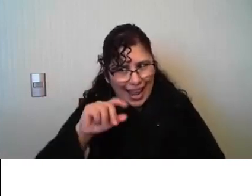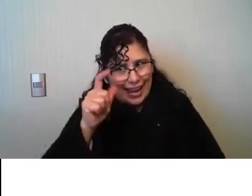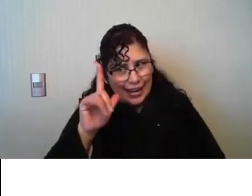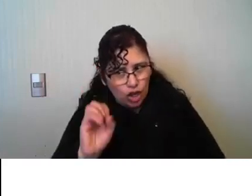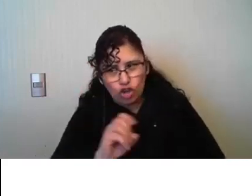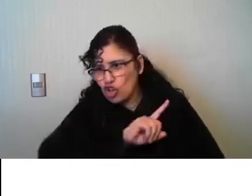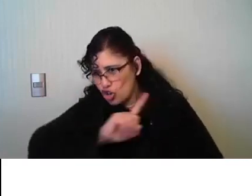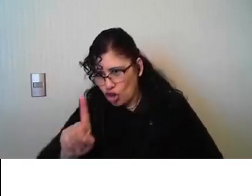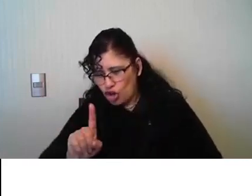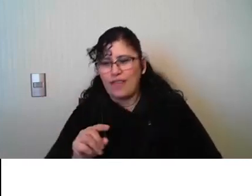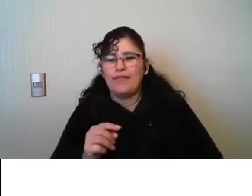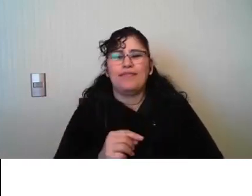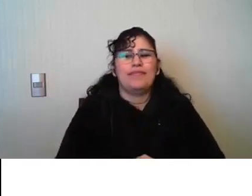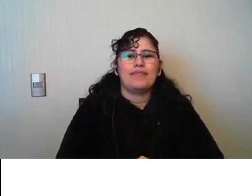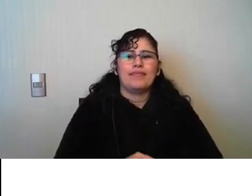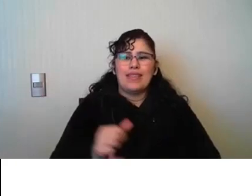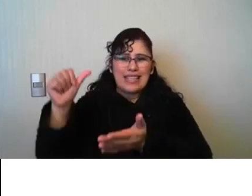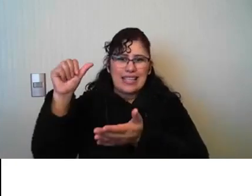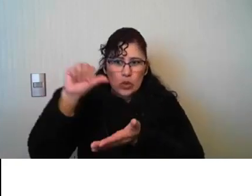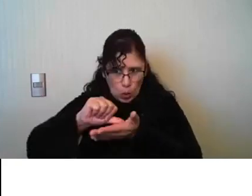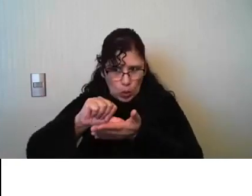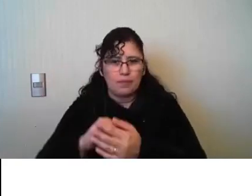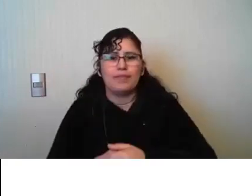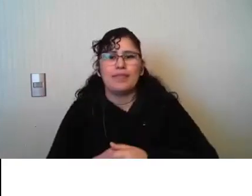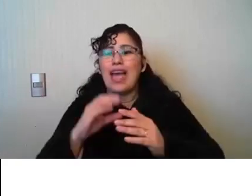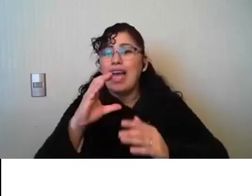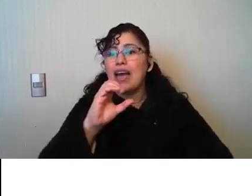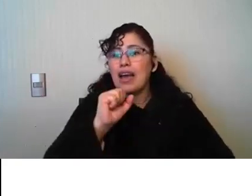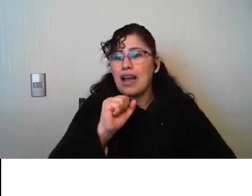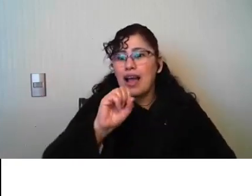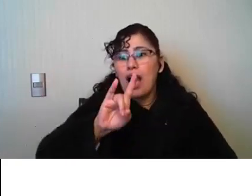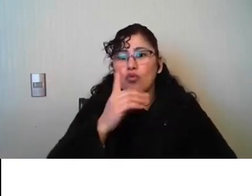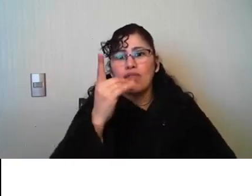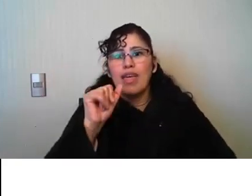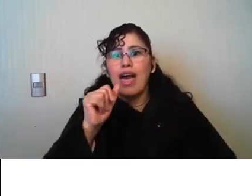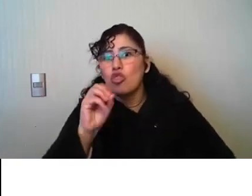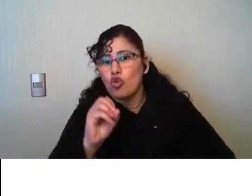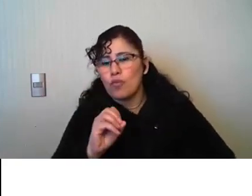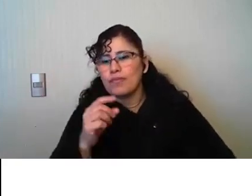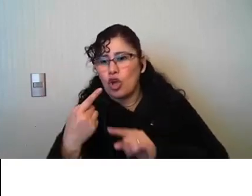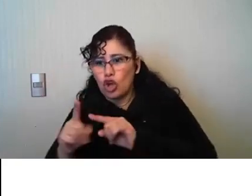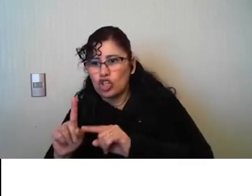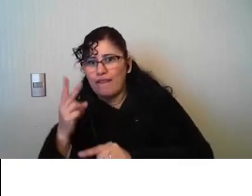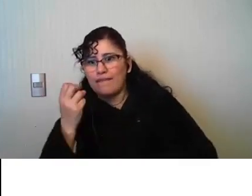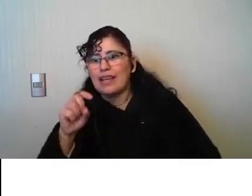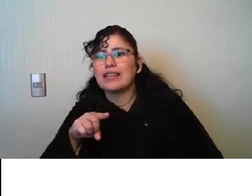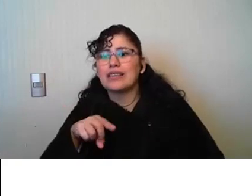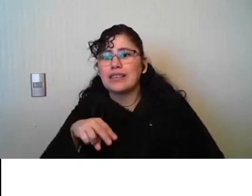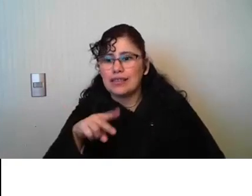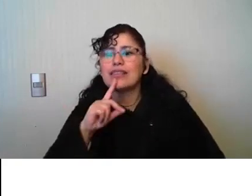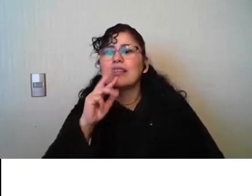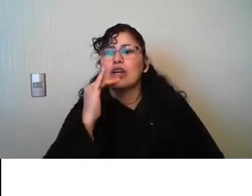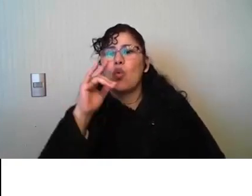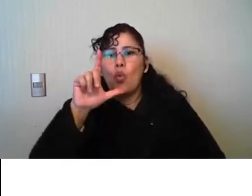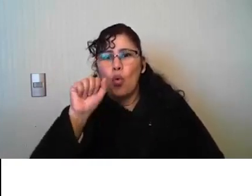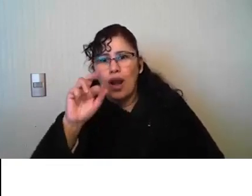uno que se llama núcleo caudado, y este es el lenticular. Aprovechando la imagen, tiene 2 colores, una más